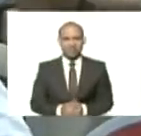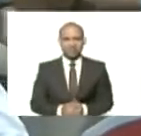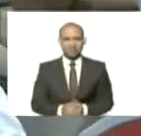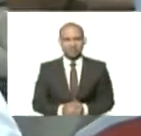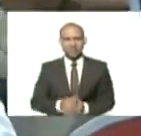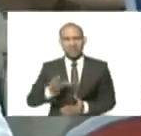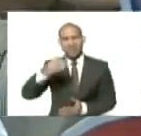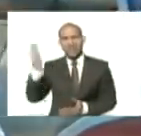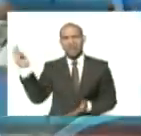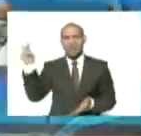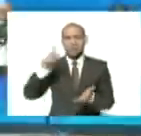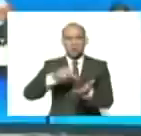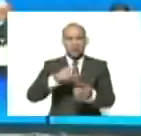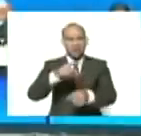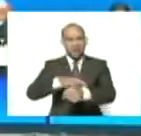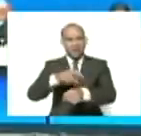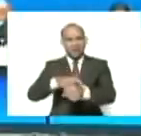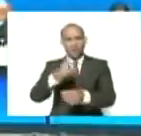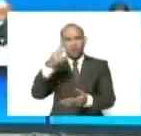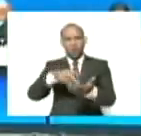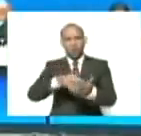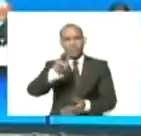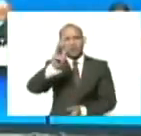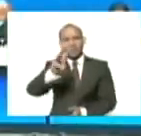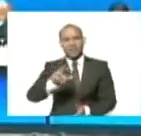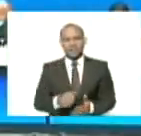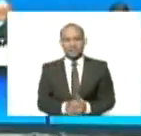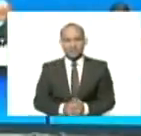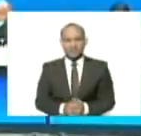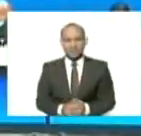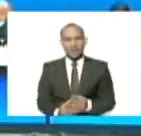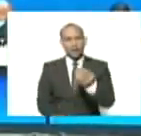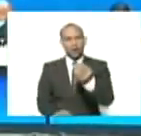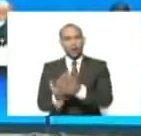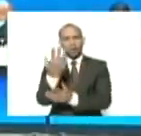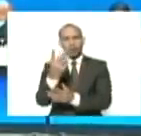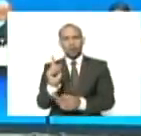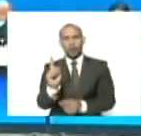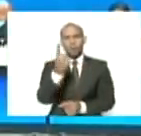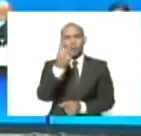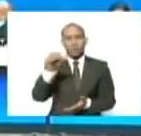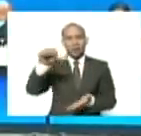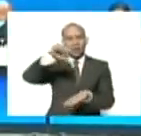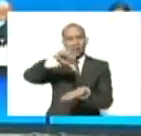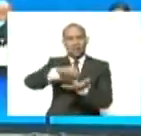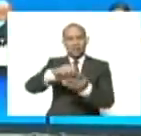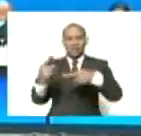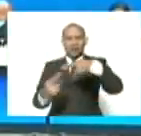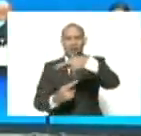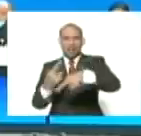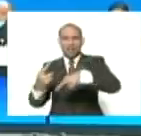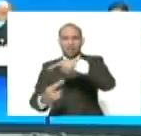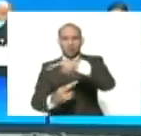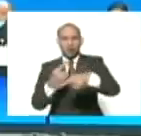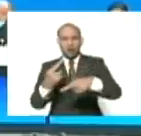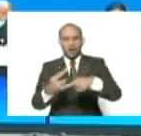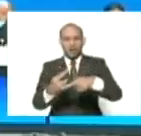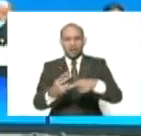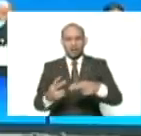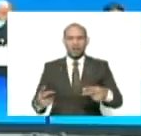Después vino la etapa de 2003, de la fundación de la primera central revolucionaria, la Unión